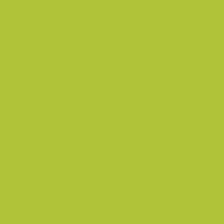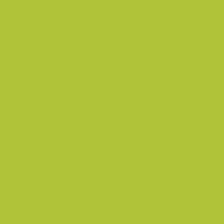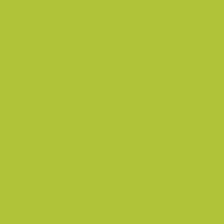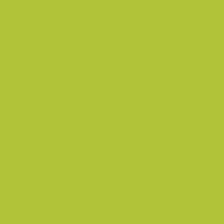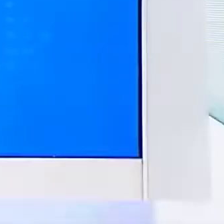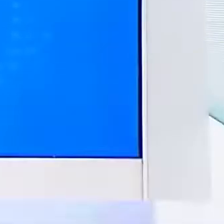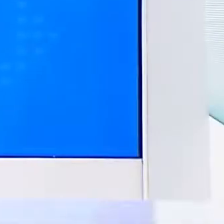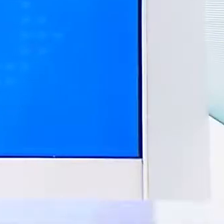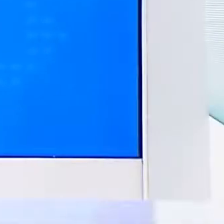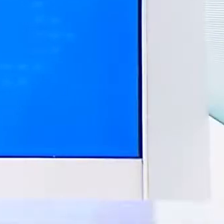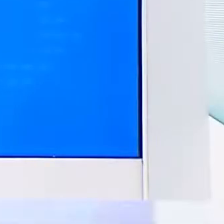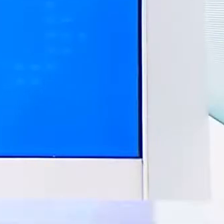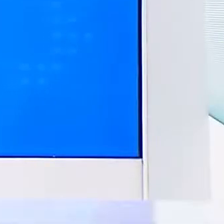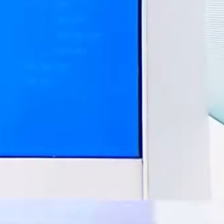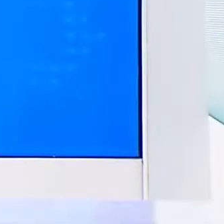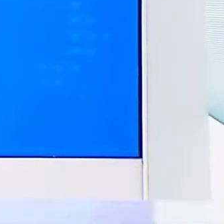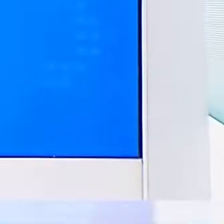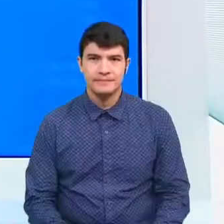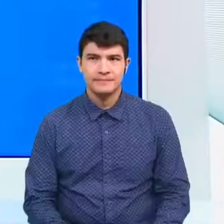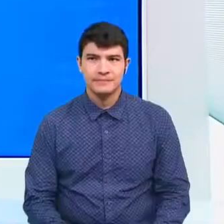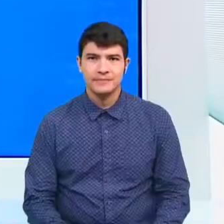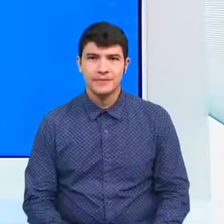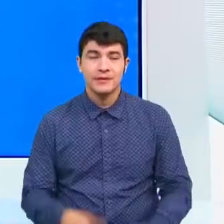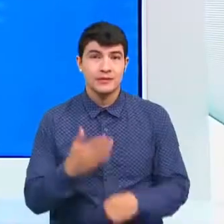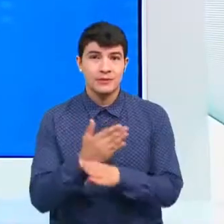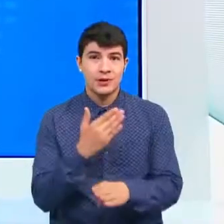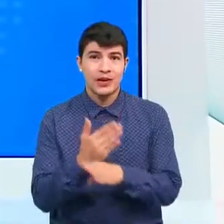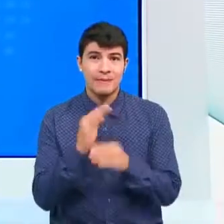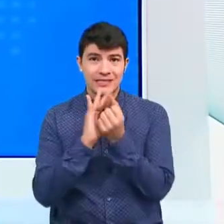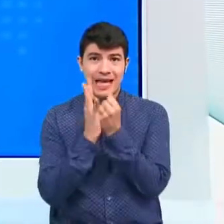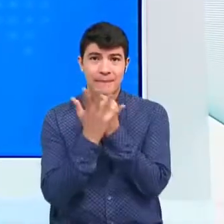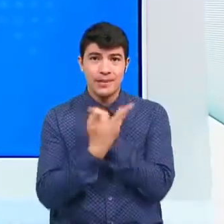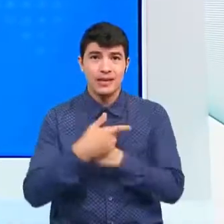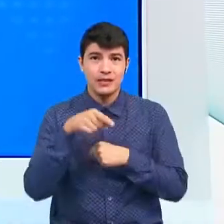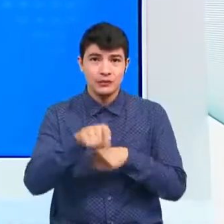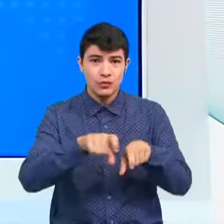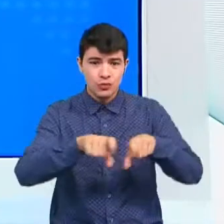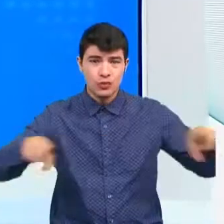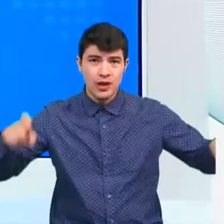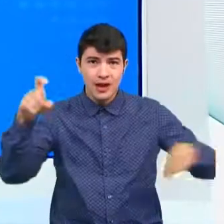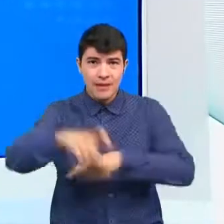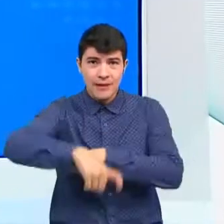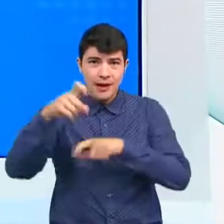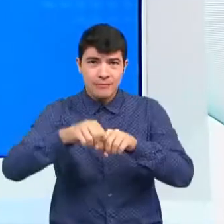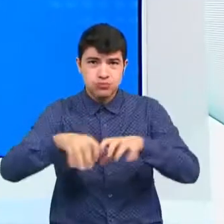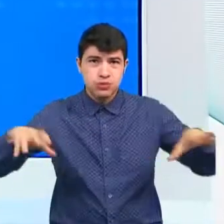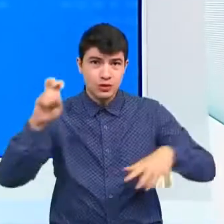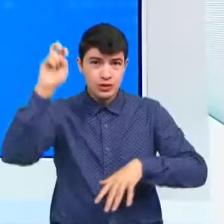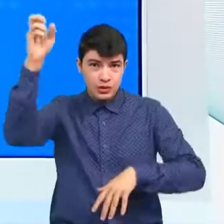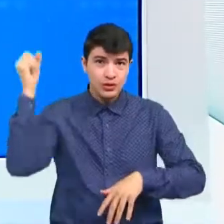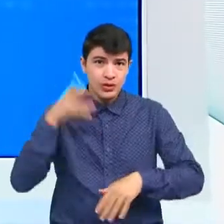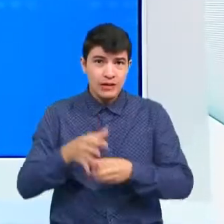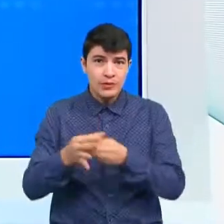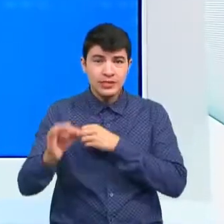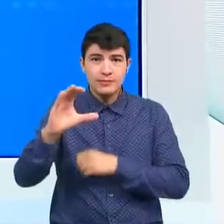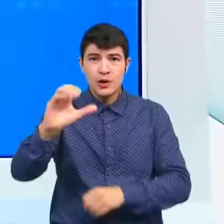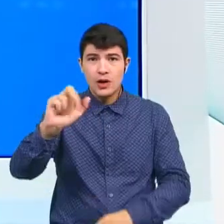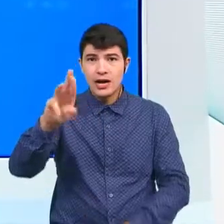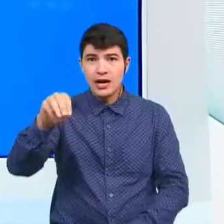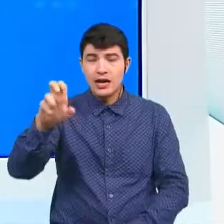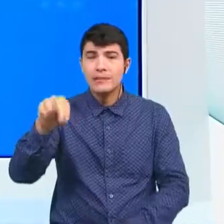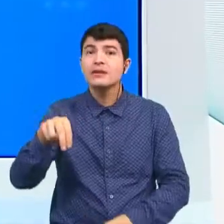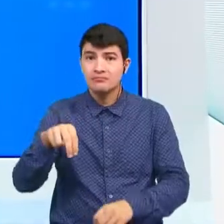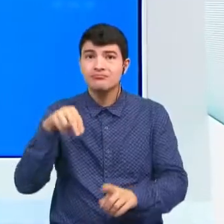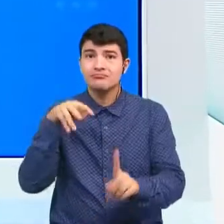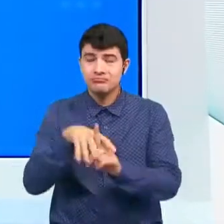y los problemas por la voladura del oleoducto en el municipio del carmen en norte de santander sigue creciendo la contaminación del agua